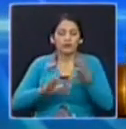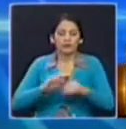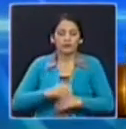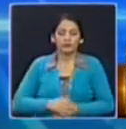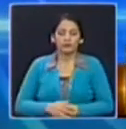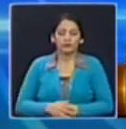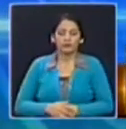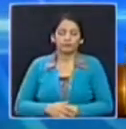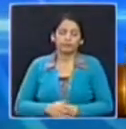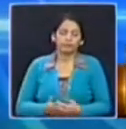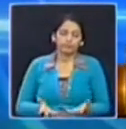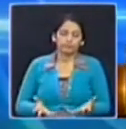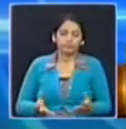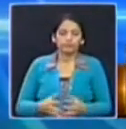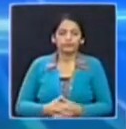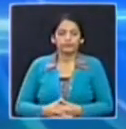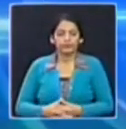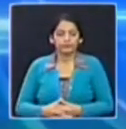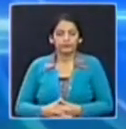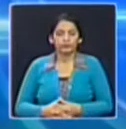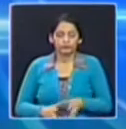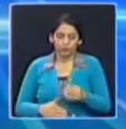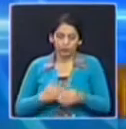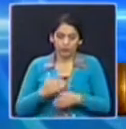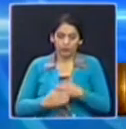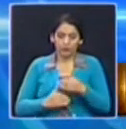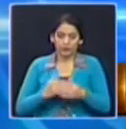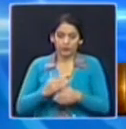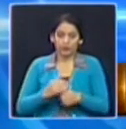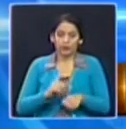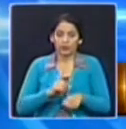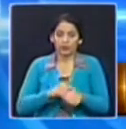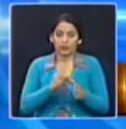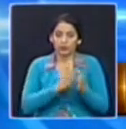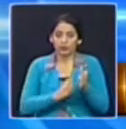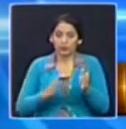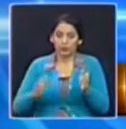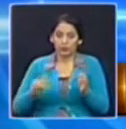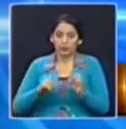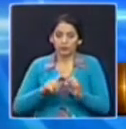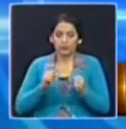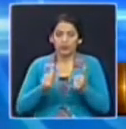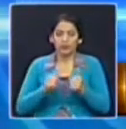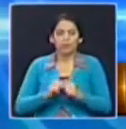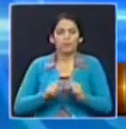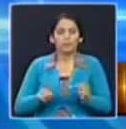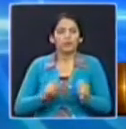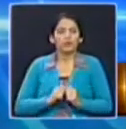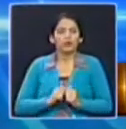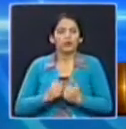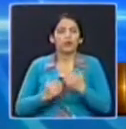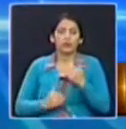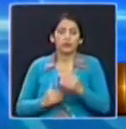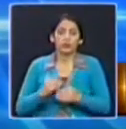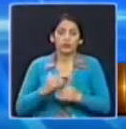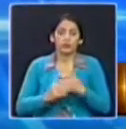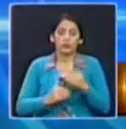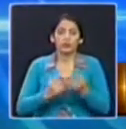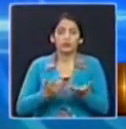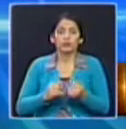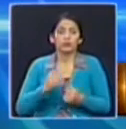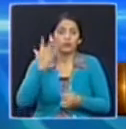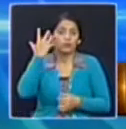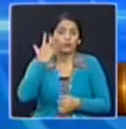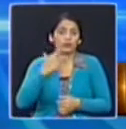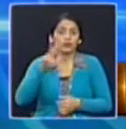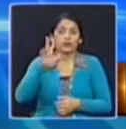se cumplen entonces con el debido proceso, se cumplen los plazos, pero mientras ustedes continúan con este proceso, llega ya el 3 de enero,